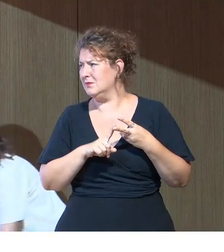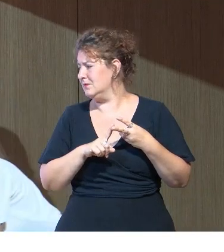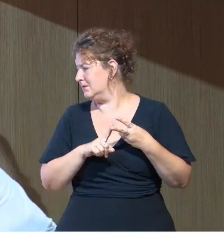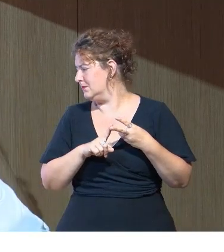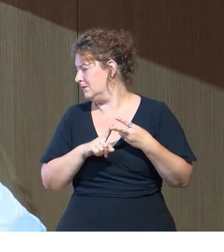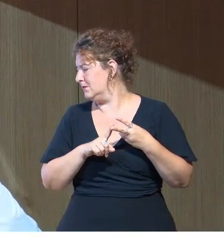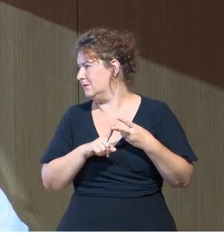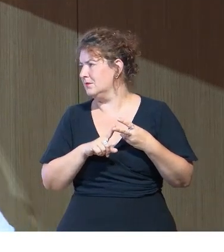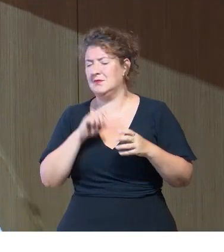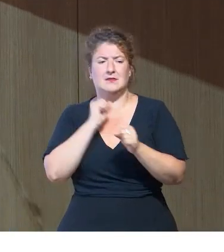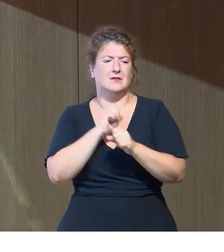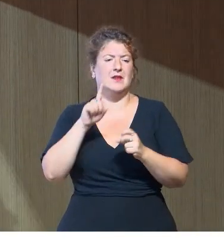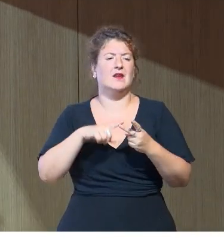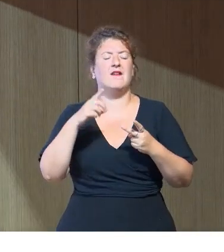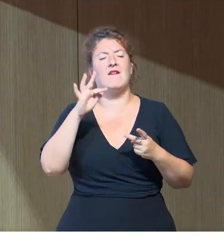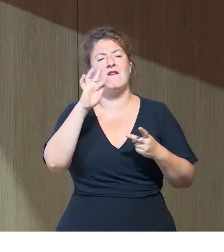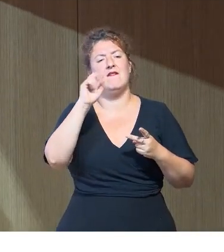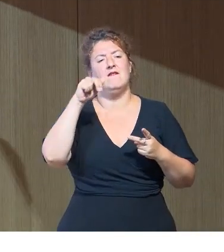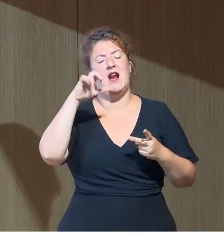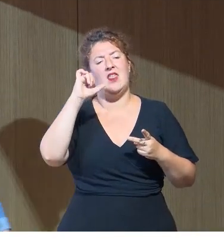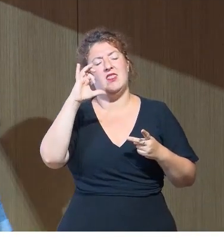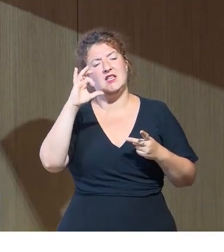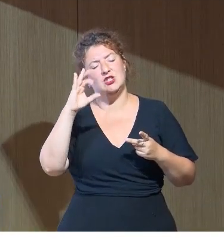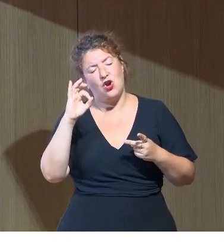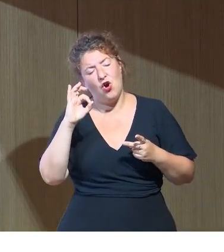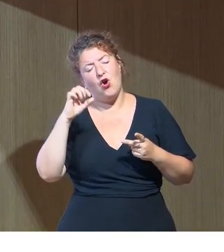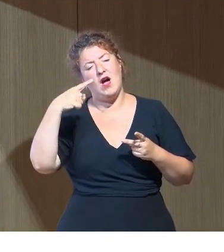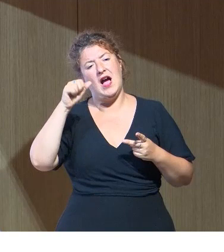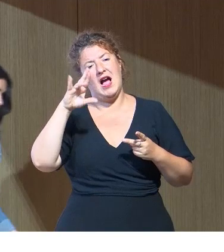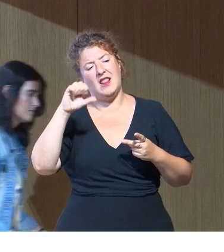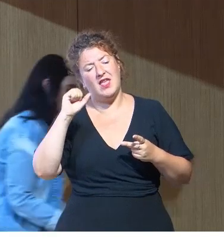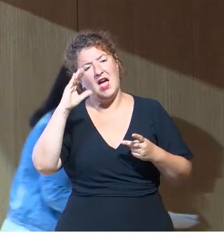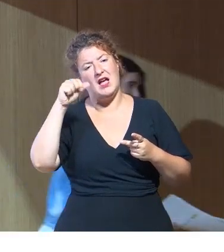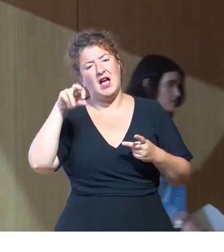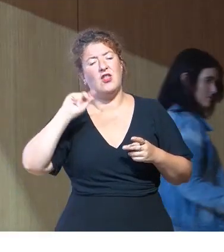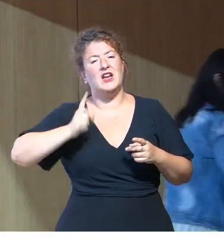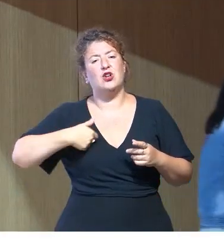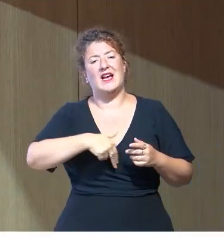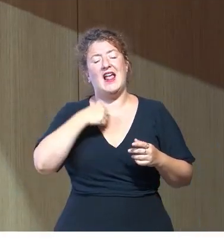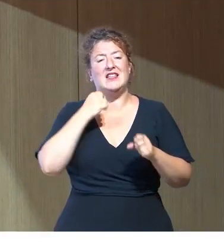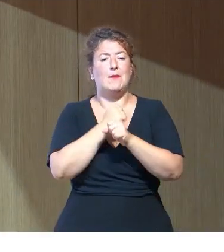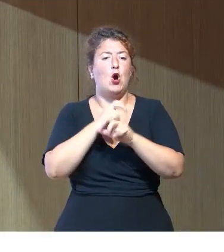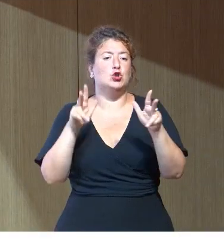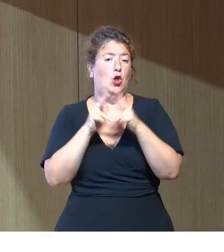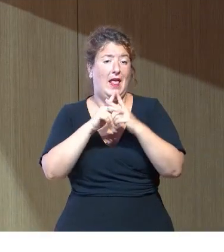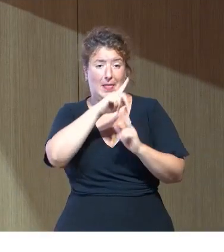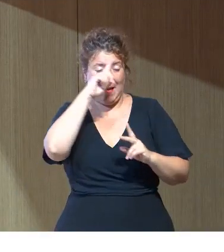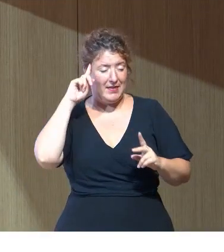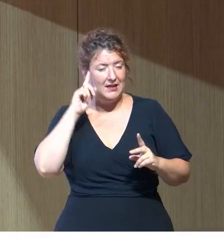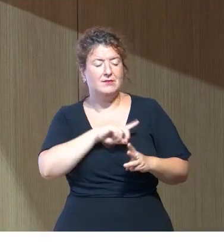también las intervenciones de Don Francisco García Cano director general del colegio oficial de trabajo social de Madrid